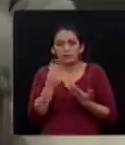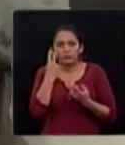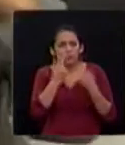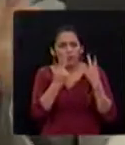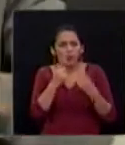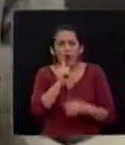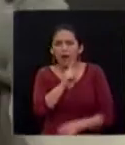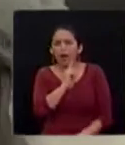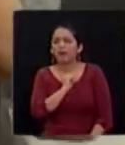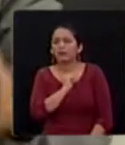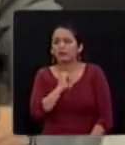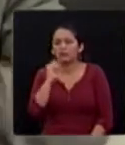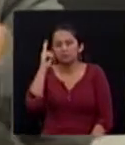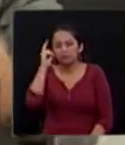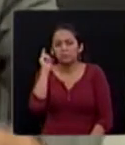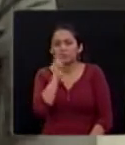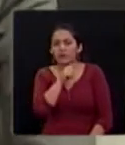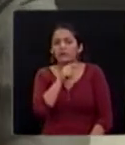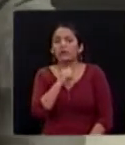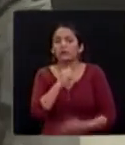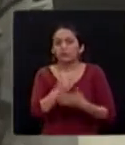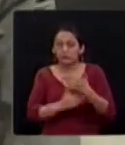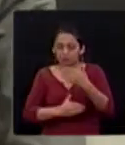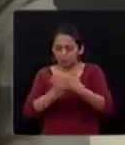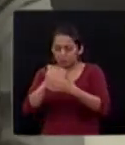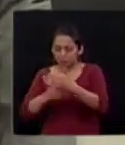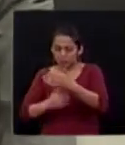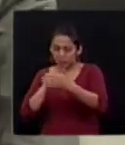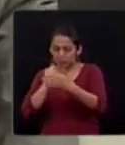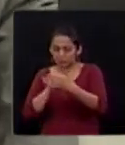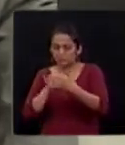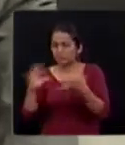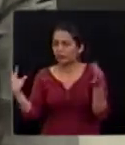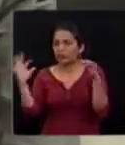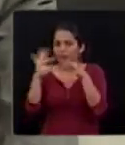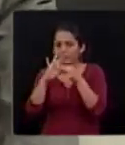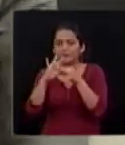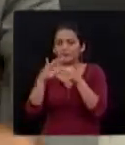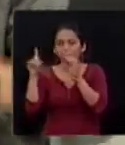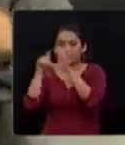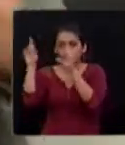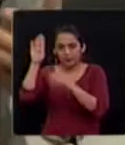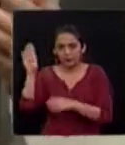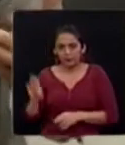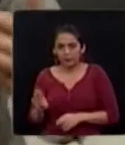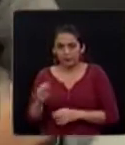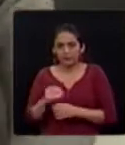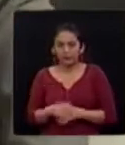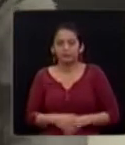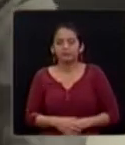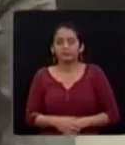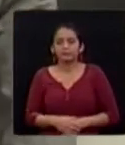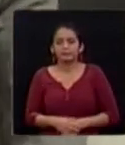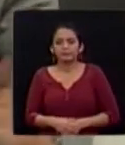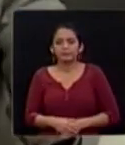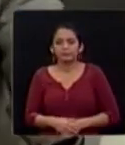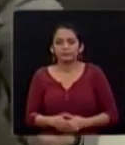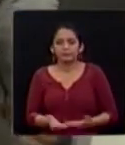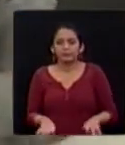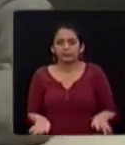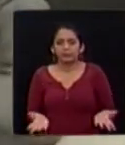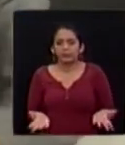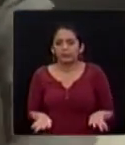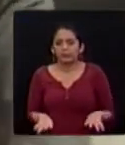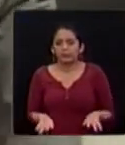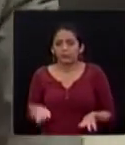tendría que ver con esta red ilegal de sobornos, de coimas que en el Ecuador se produjeron desde que Odebrecht actuó en el país, y especialmente